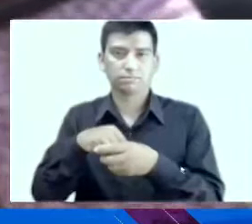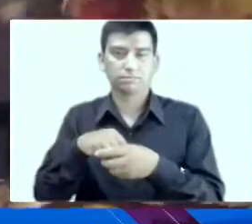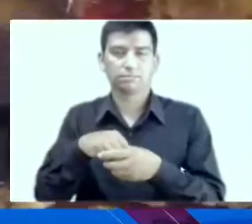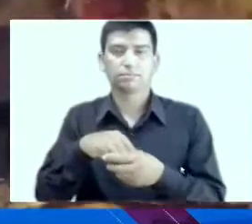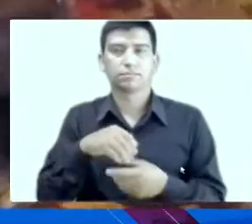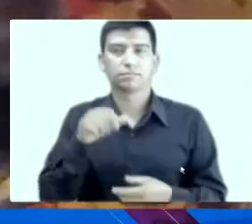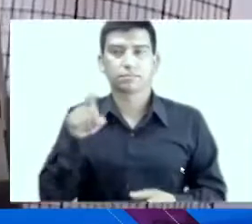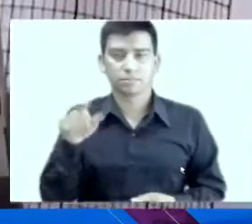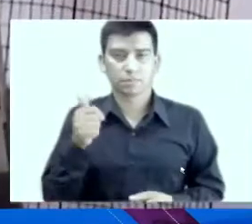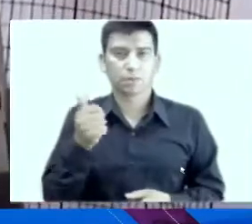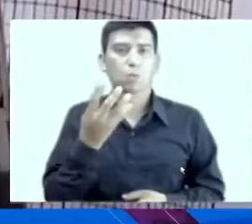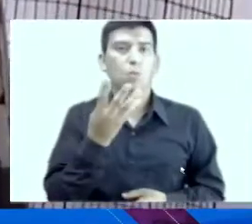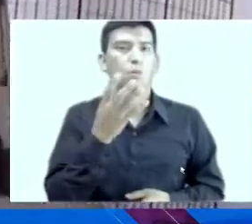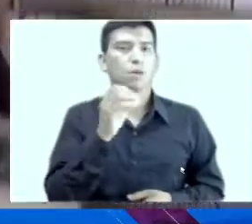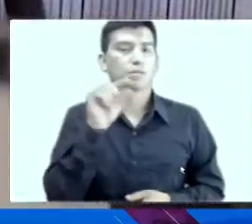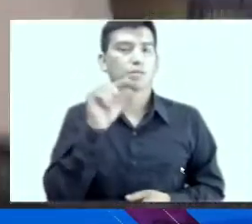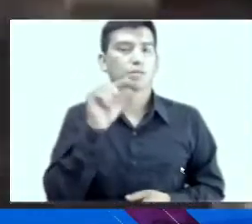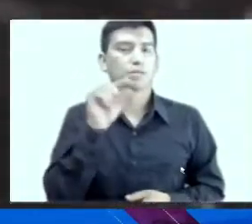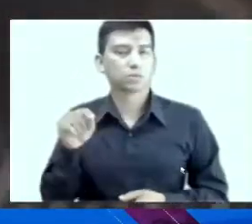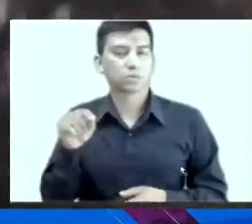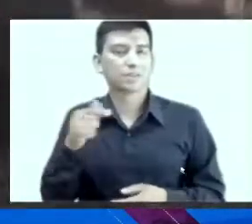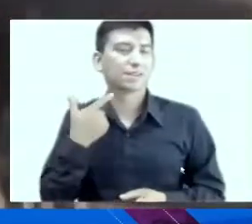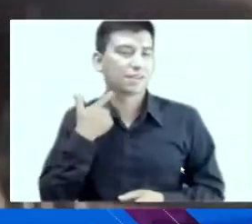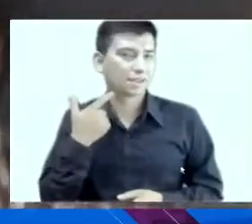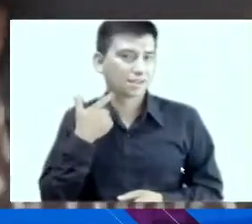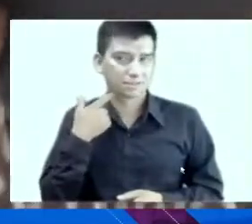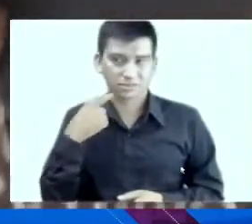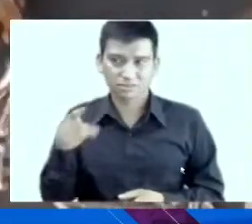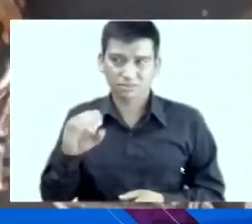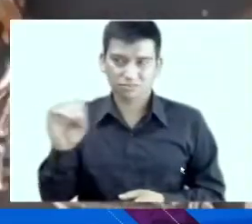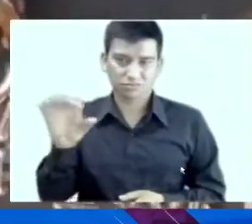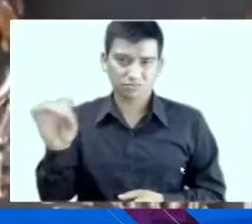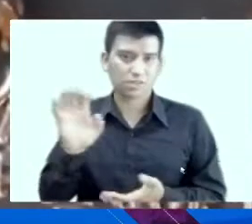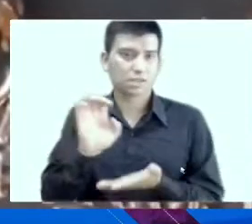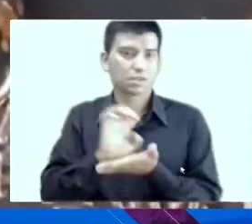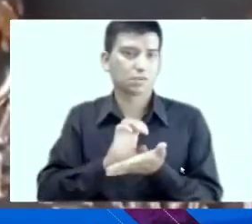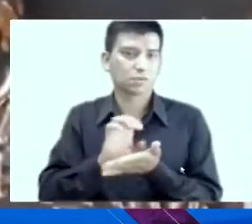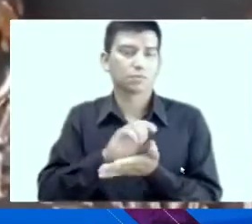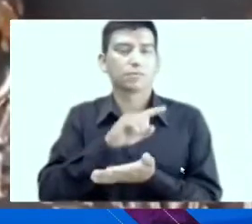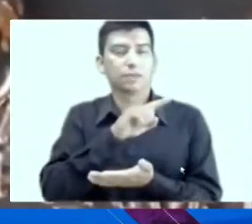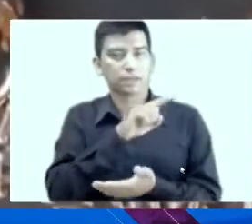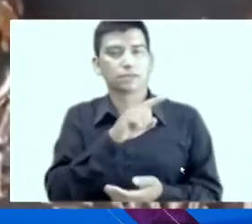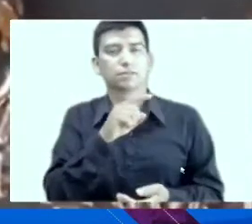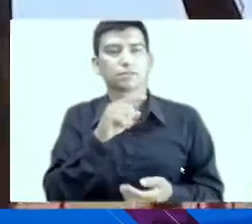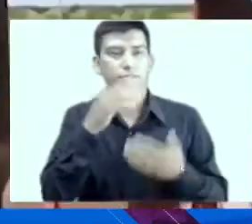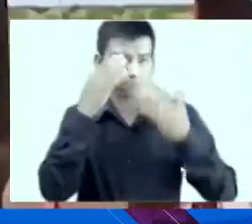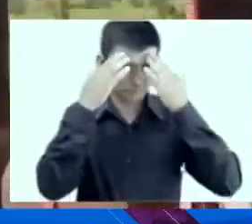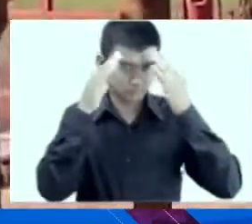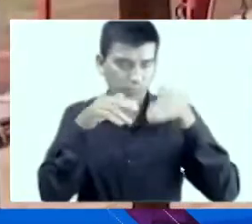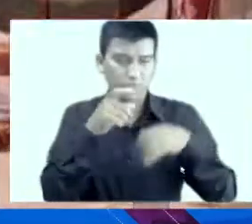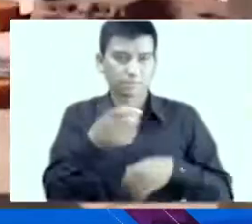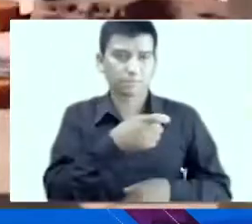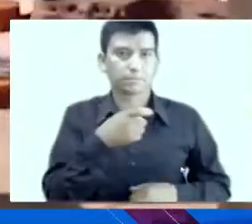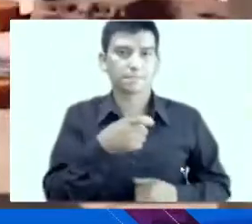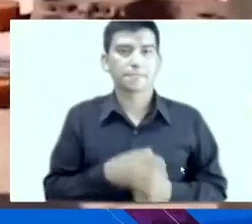el 40% del gas licuado que se provee a la Unión Europea viene de Rusia. Entonces, ante la inminencia de que